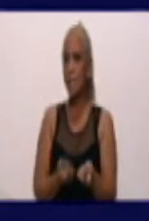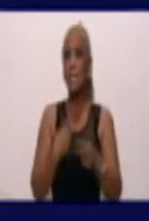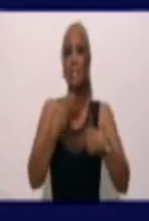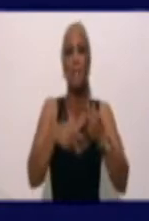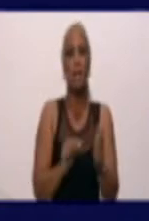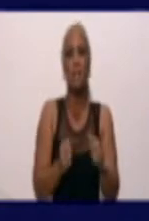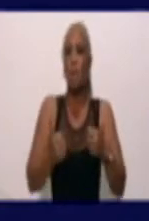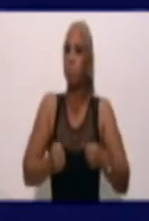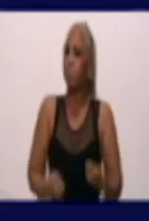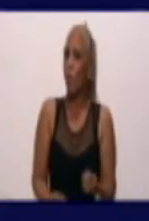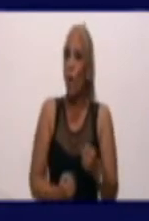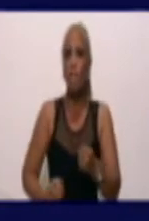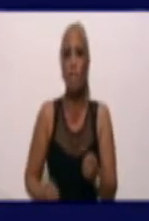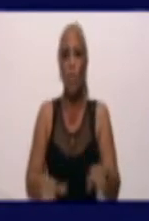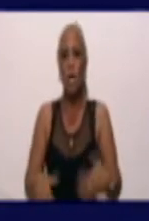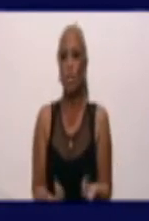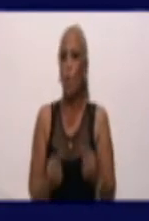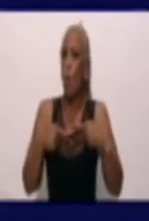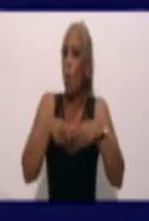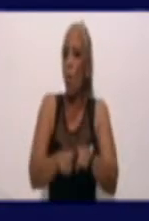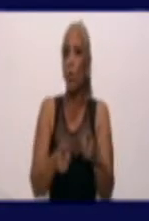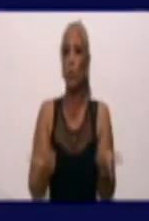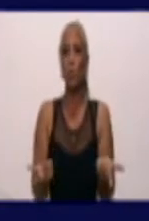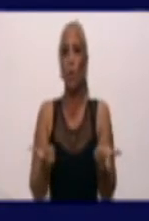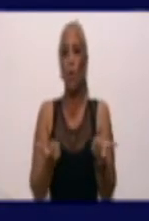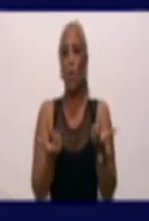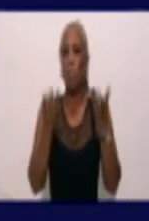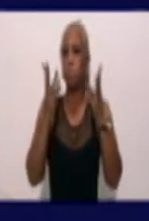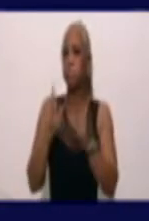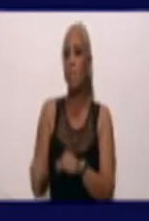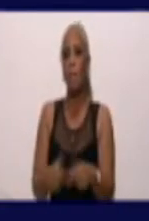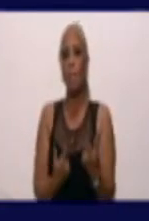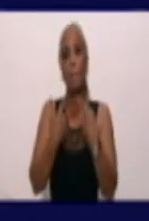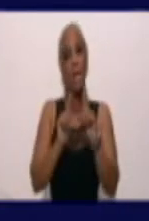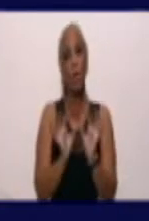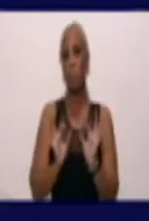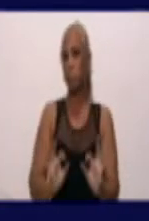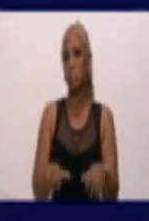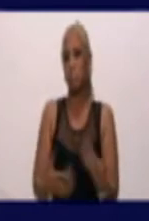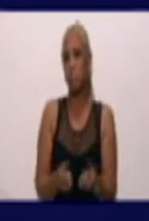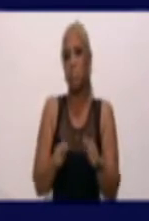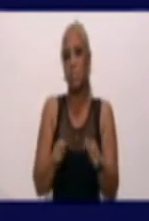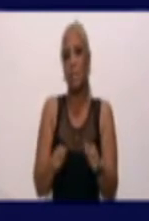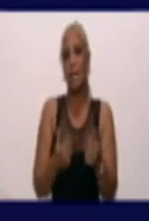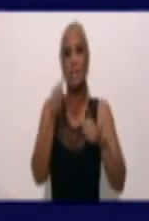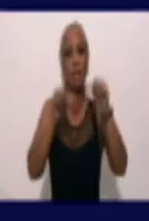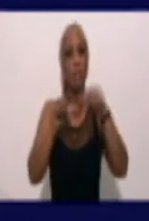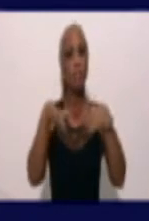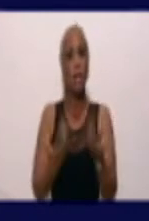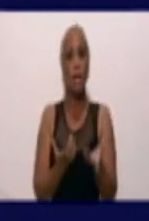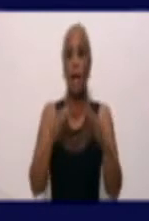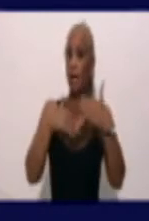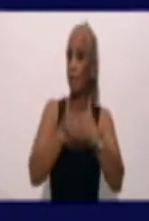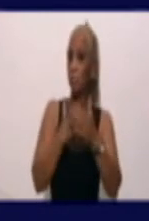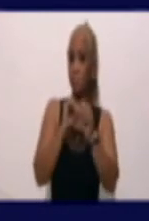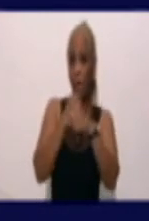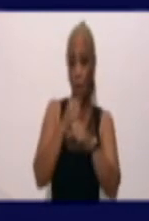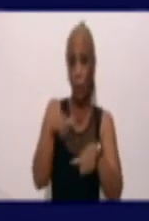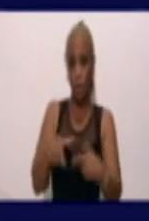esfuerzo de conjunto también con el Humelisa, pero que realmente certifica es el laboratorio de biología